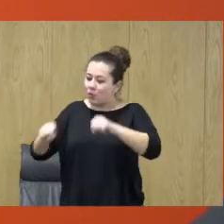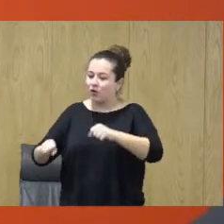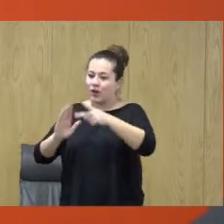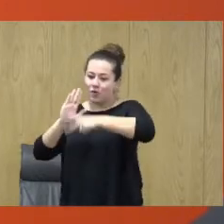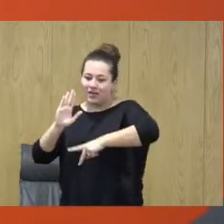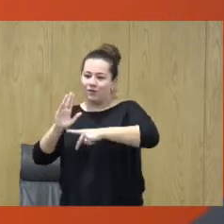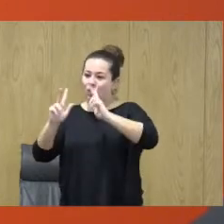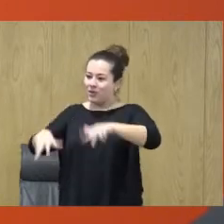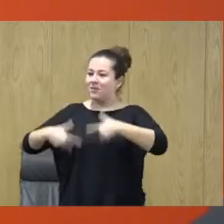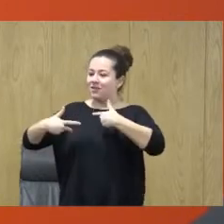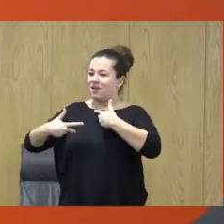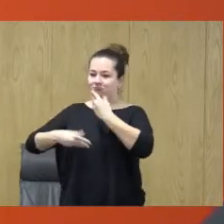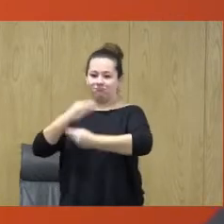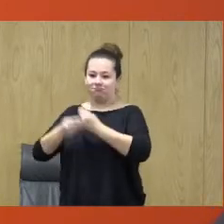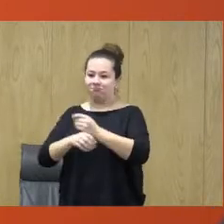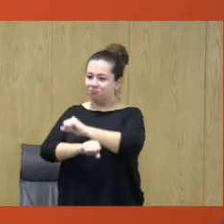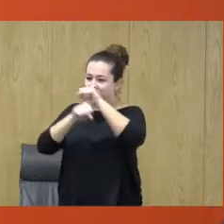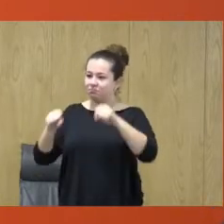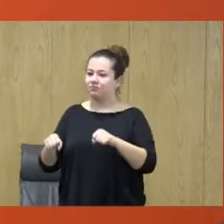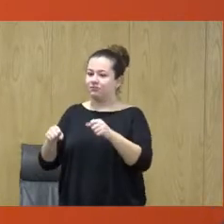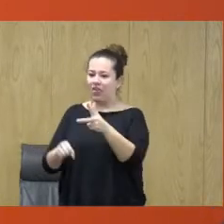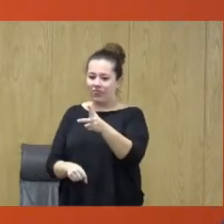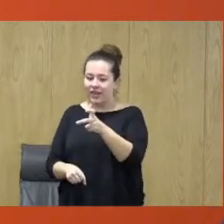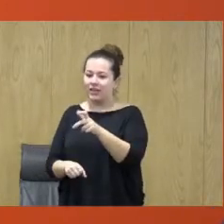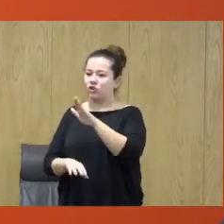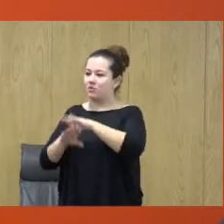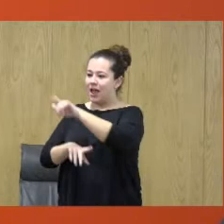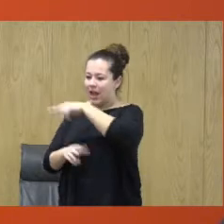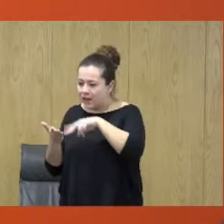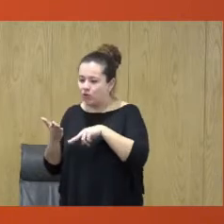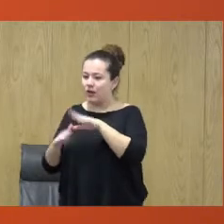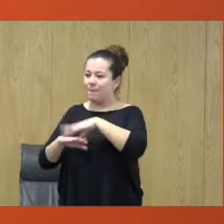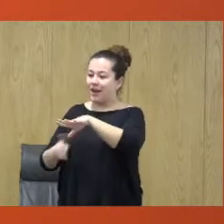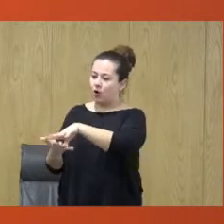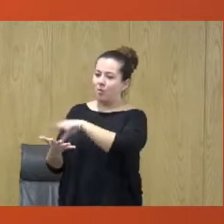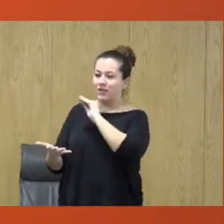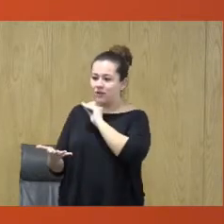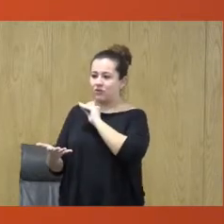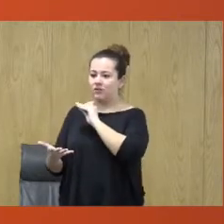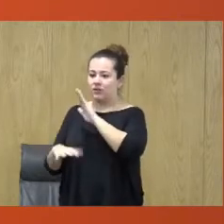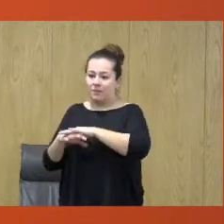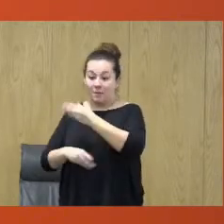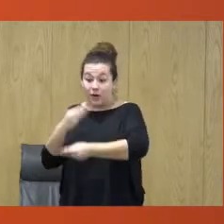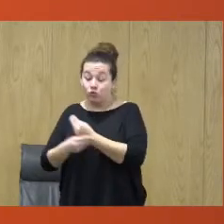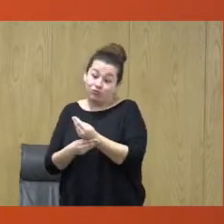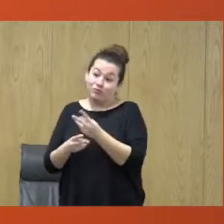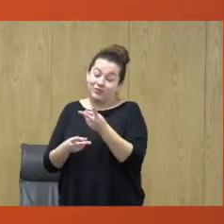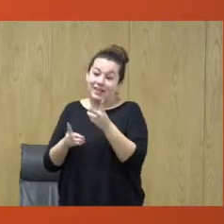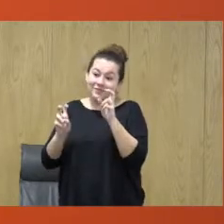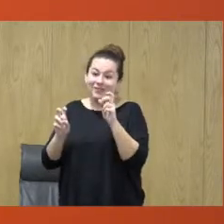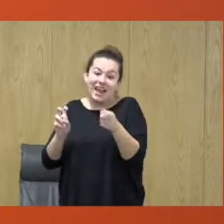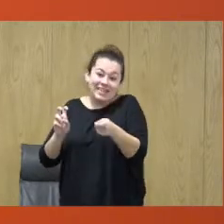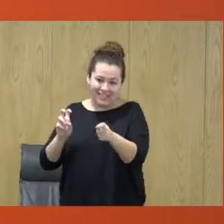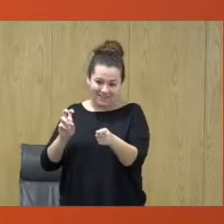permita ejercer con plenitud los derechos a la lectura, los derechos a la comprensión, a utilizar esa llave que se apuntaba, que es la